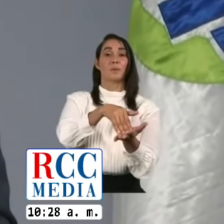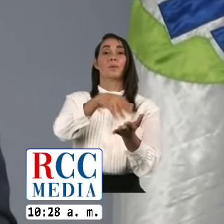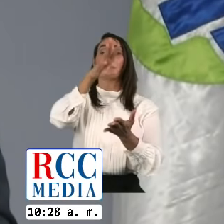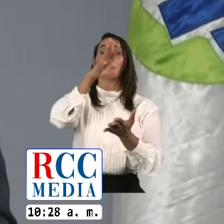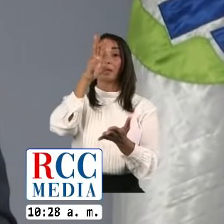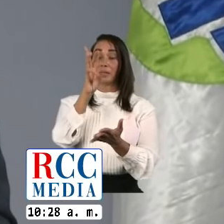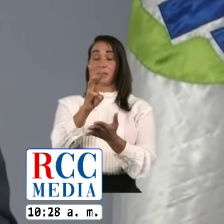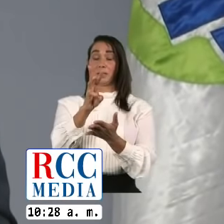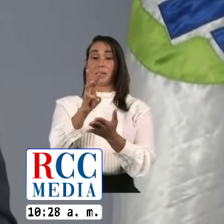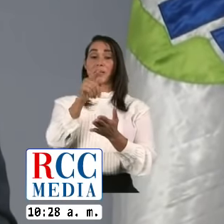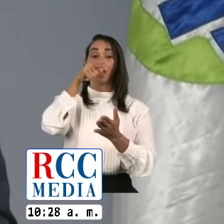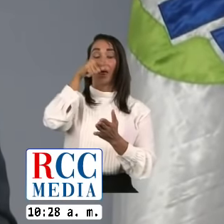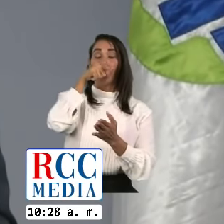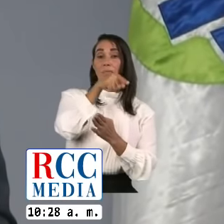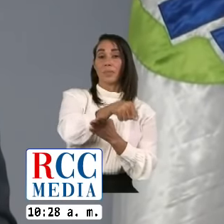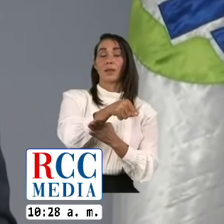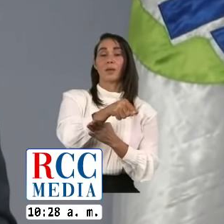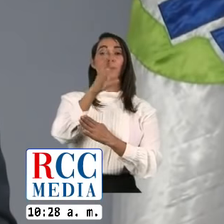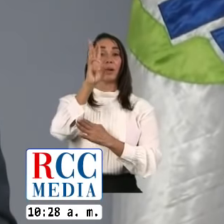169.006, de los cuales